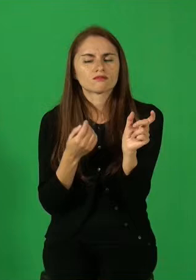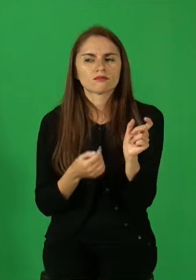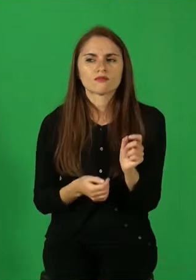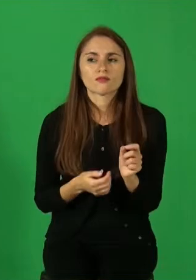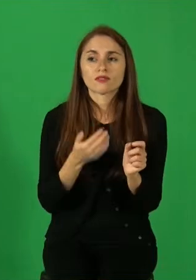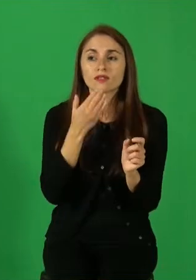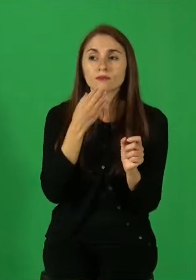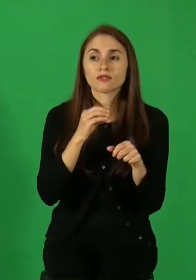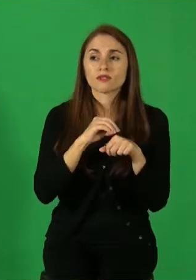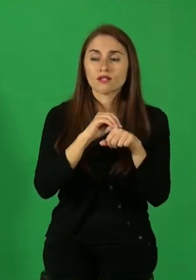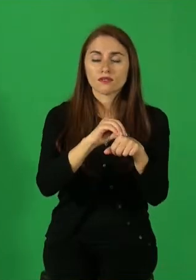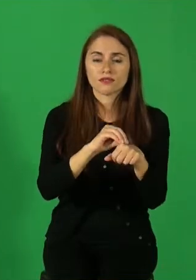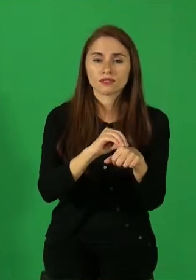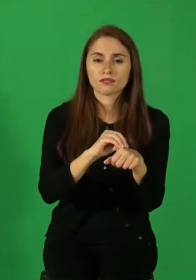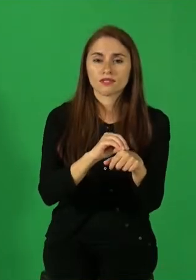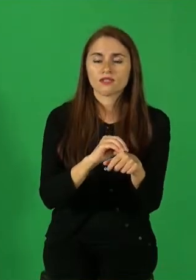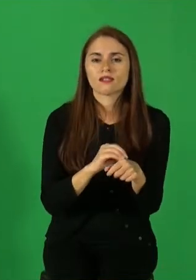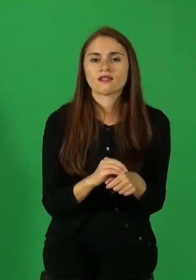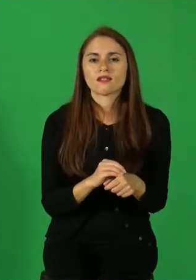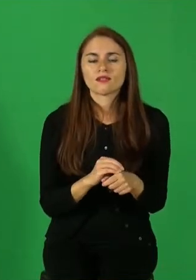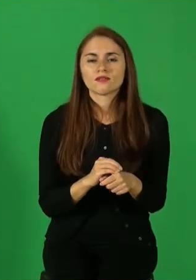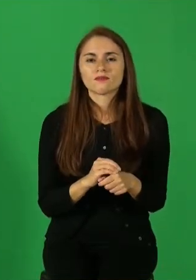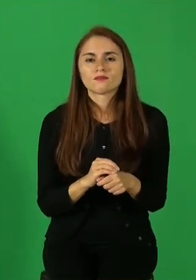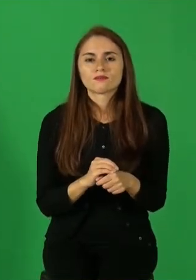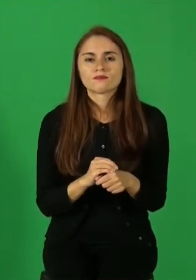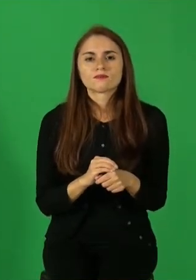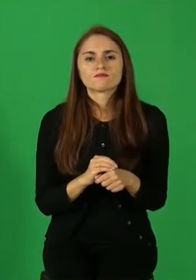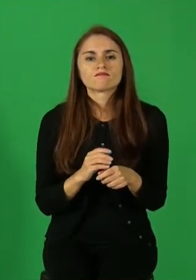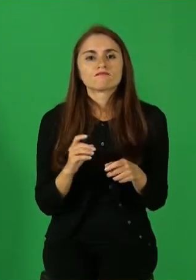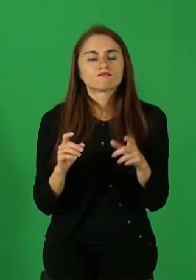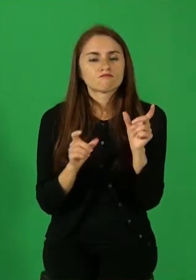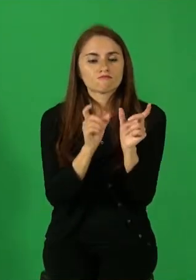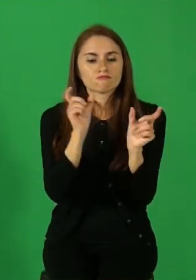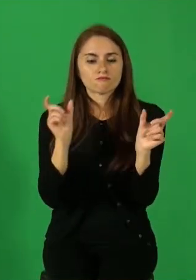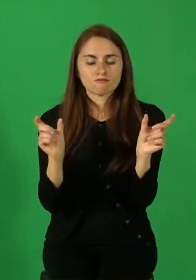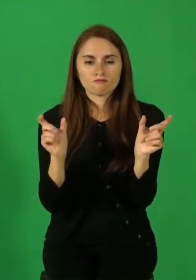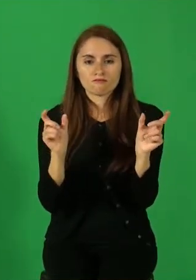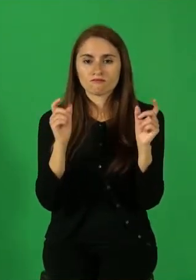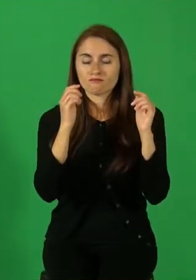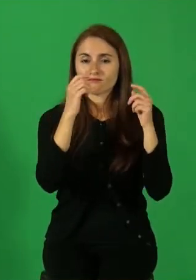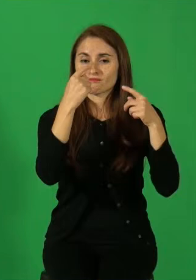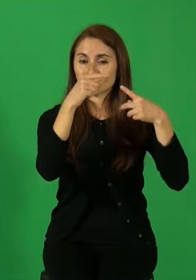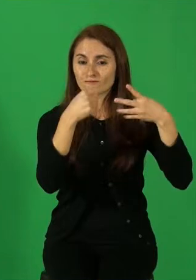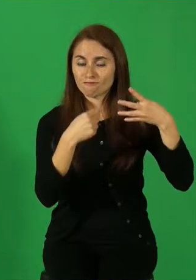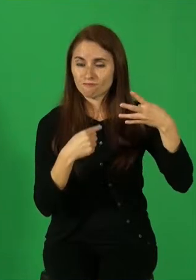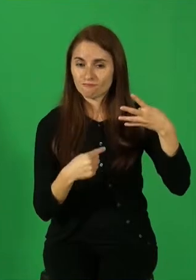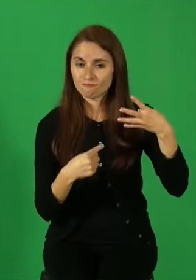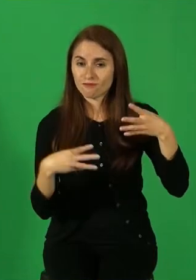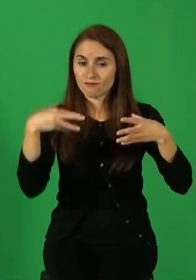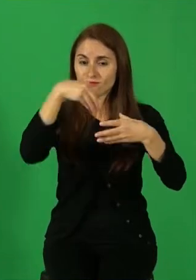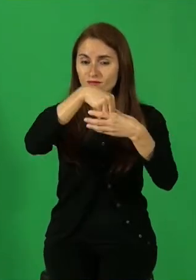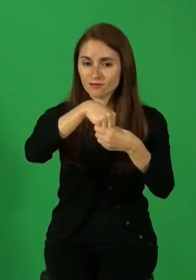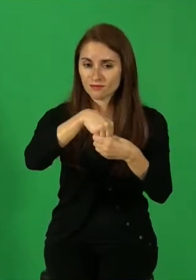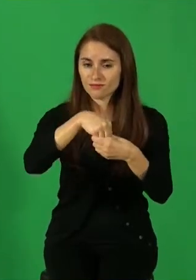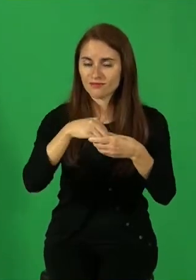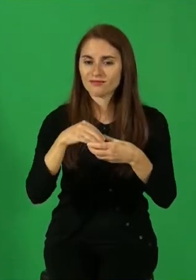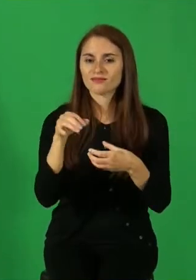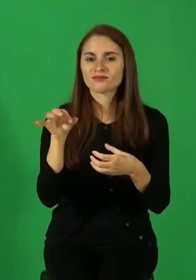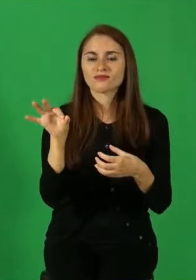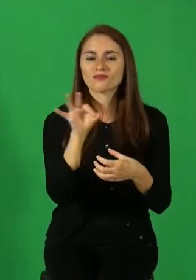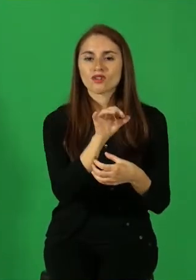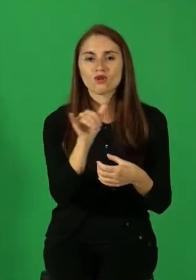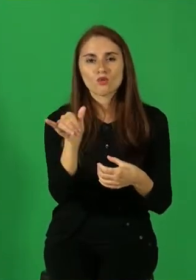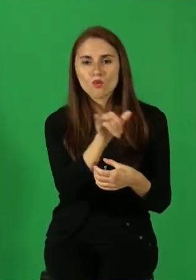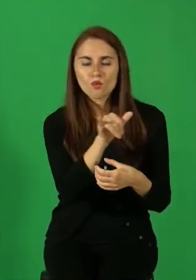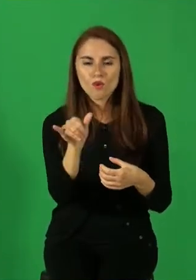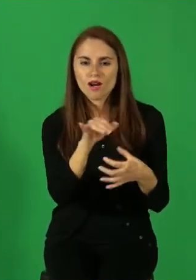También nos indica que debe haber, dentro de los elementos que componen el sujeto, una concordancia,